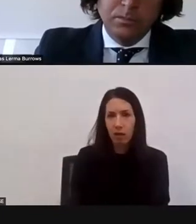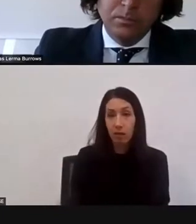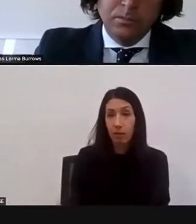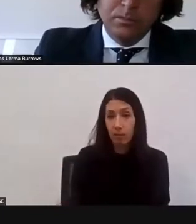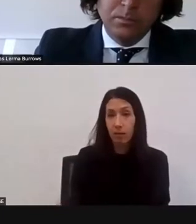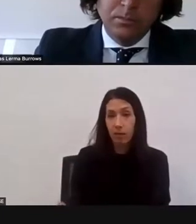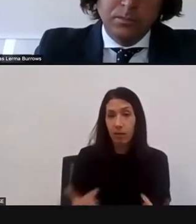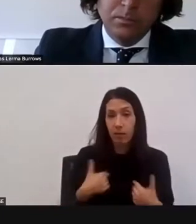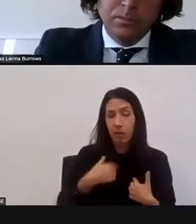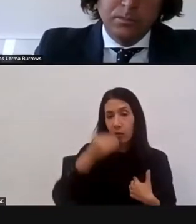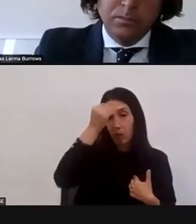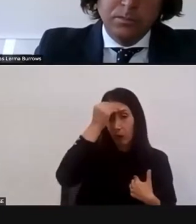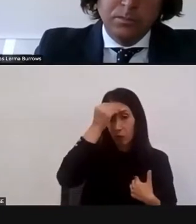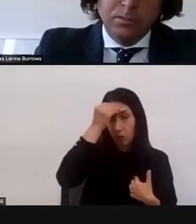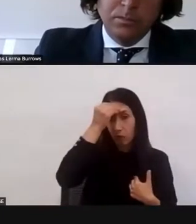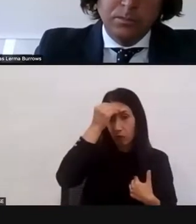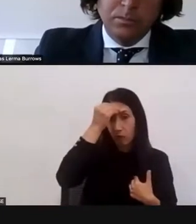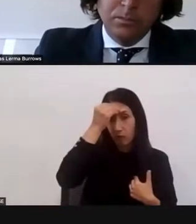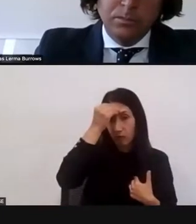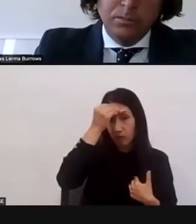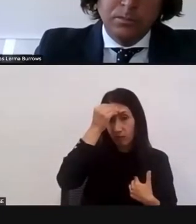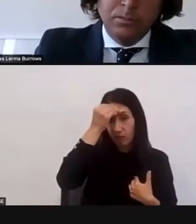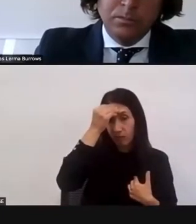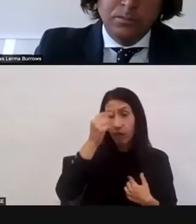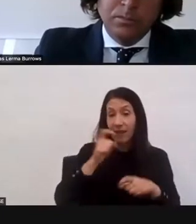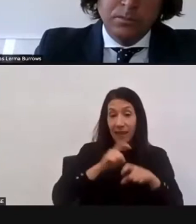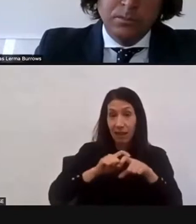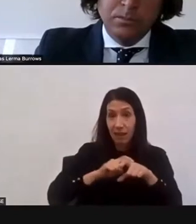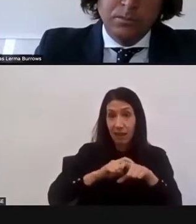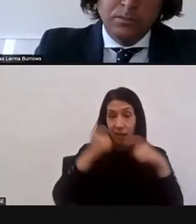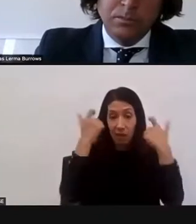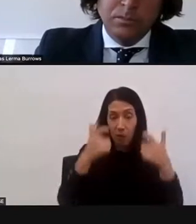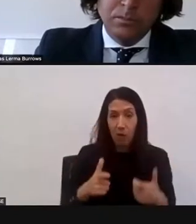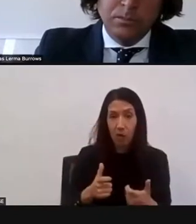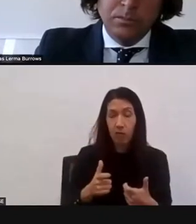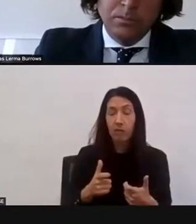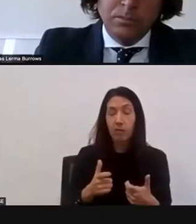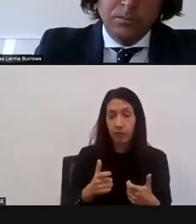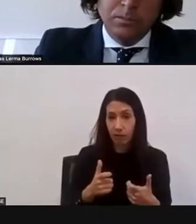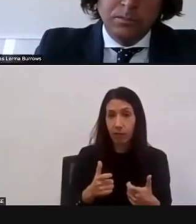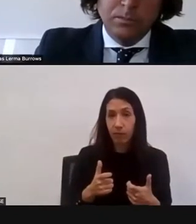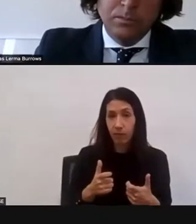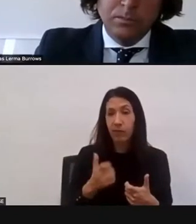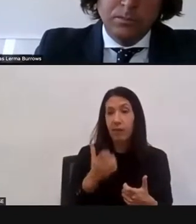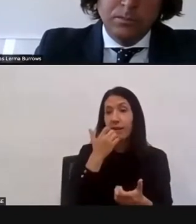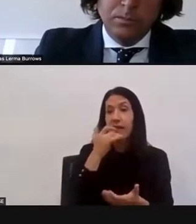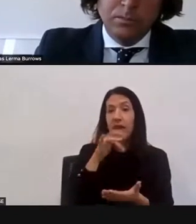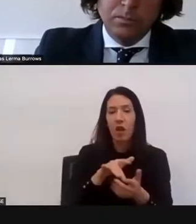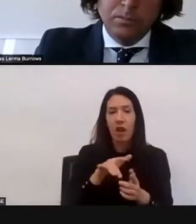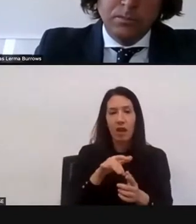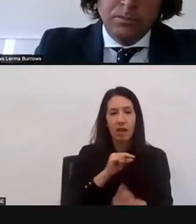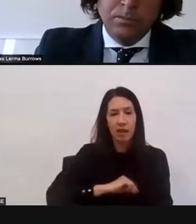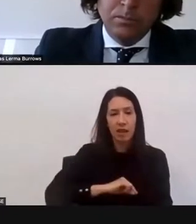yo creo que nos puede dar un poco, la tipología nos puede dar un poco, ante esa sensación de impunidad